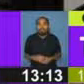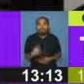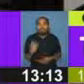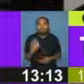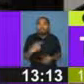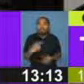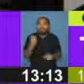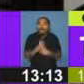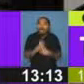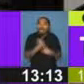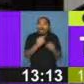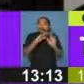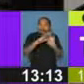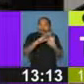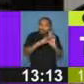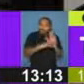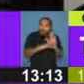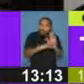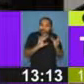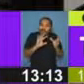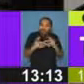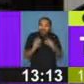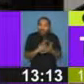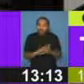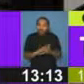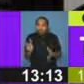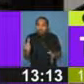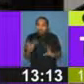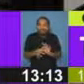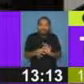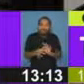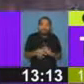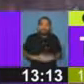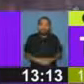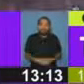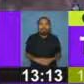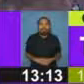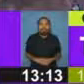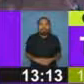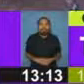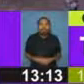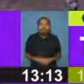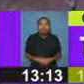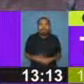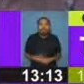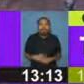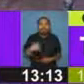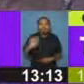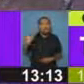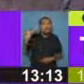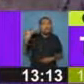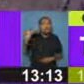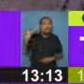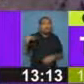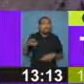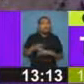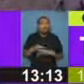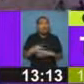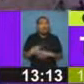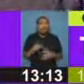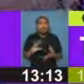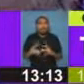refacción integral acá yo me había comprometido en luego de la inauguración la refacción de la primaria